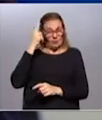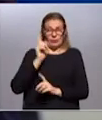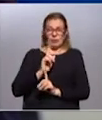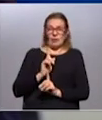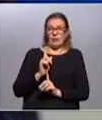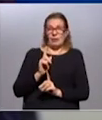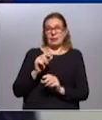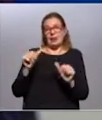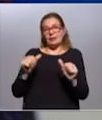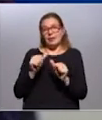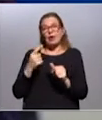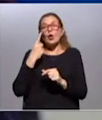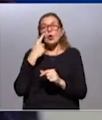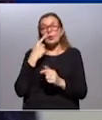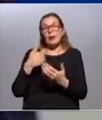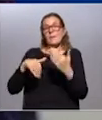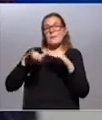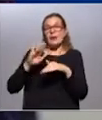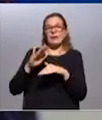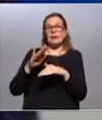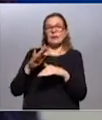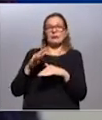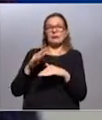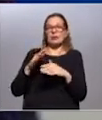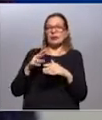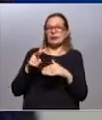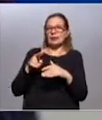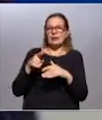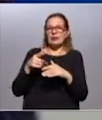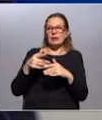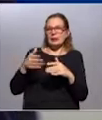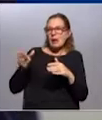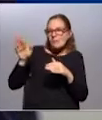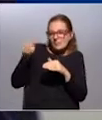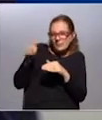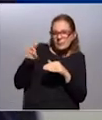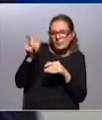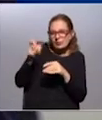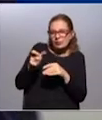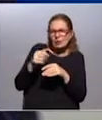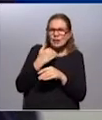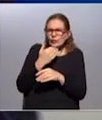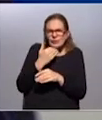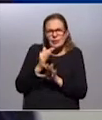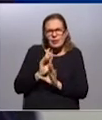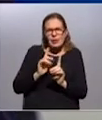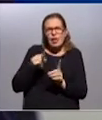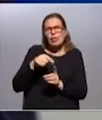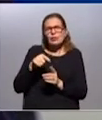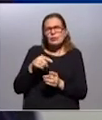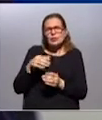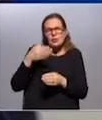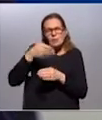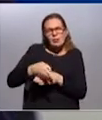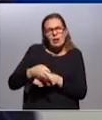hay que hacerlo conocer más que hay que involucrar más a la gente porque hay mucha gente que no sabe dónde queda el